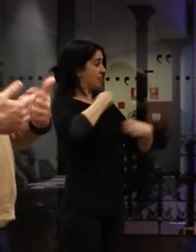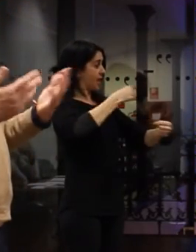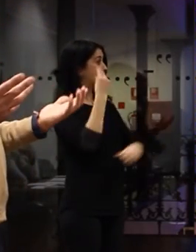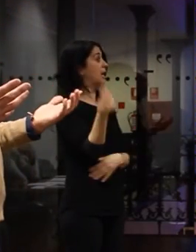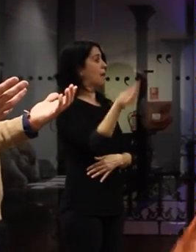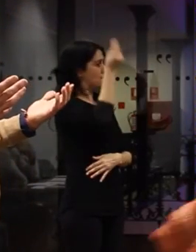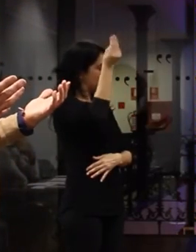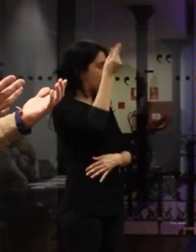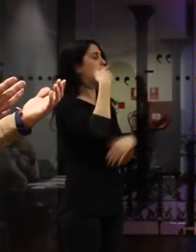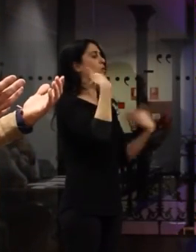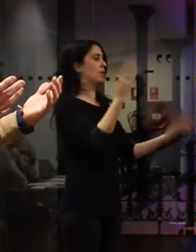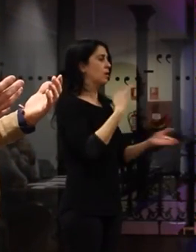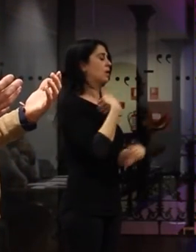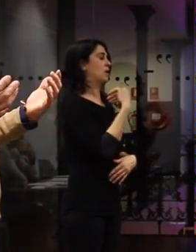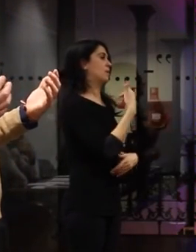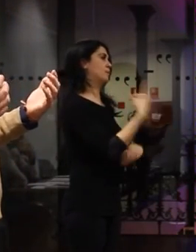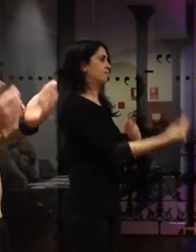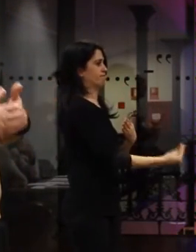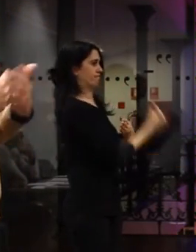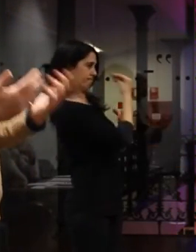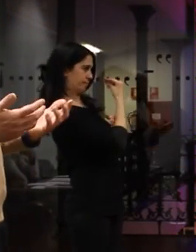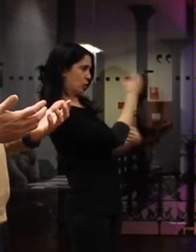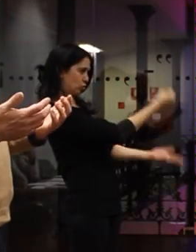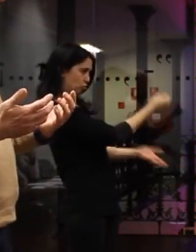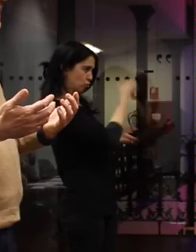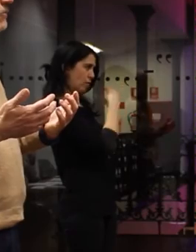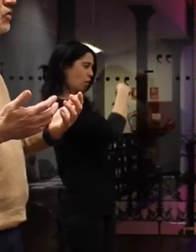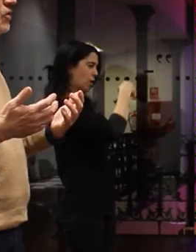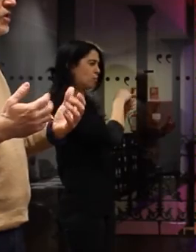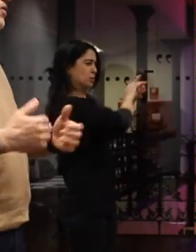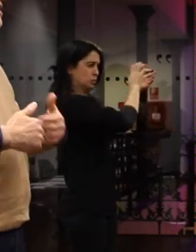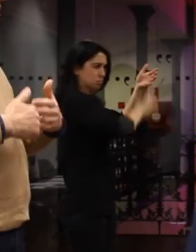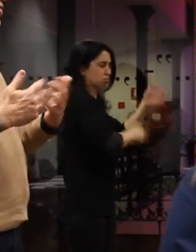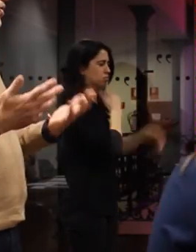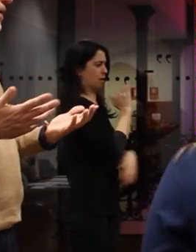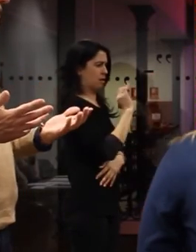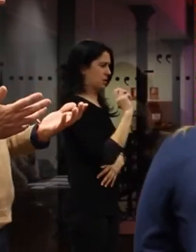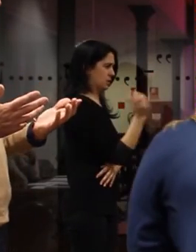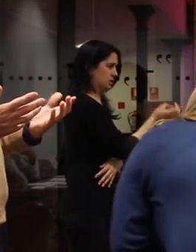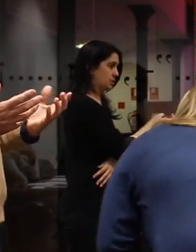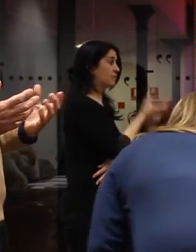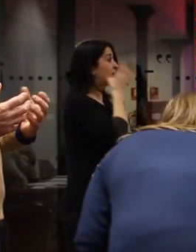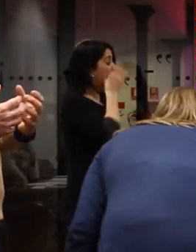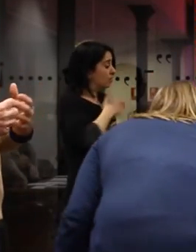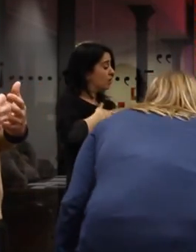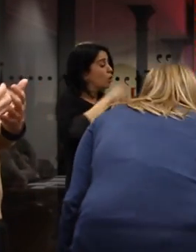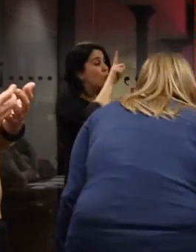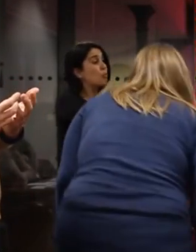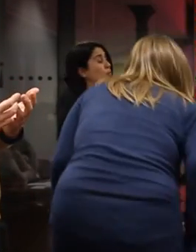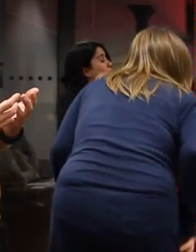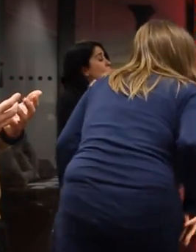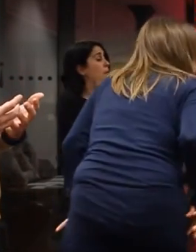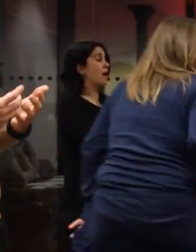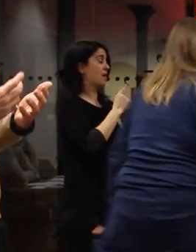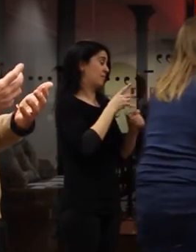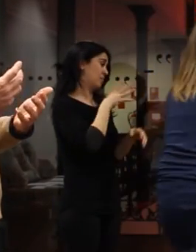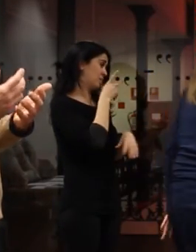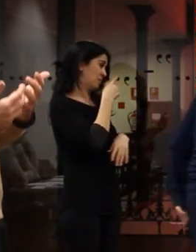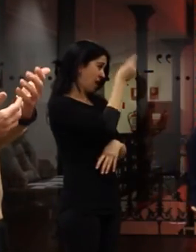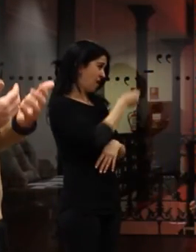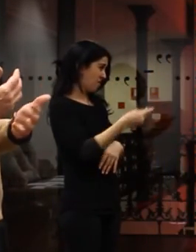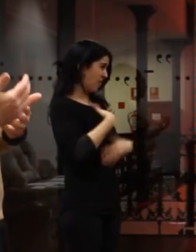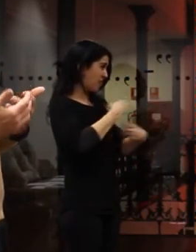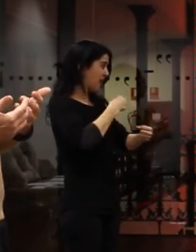tenido la burbuja inmobiliaria es que no solo se construía mucho, sino que se construía mal. Y no ha habido, además,